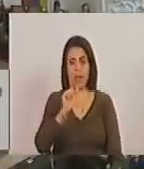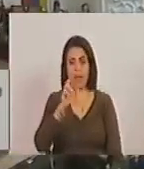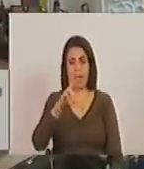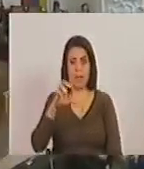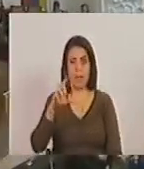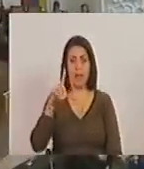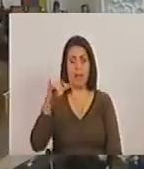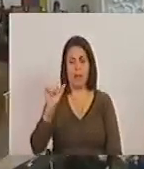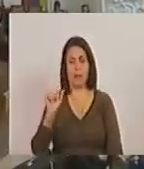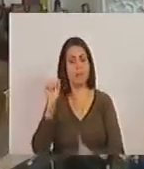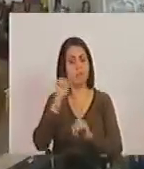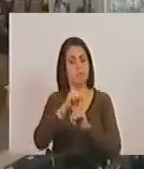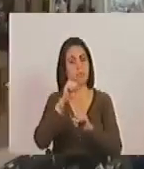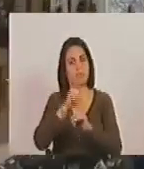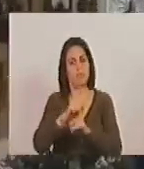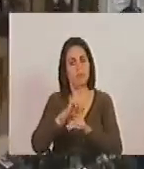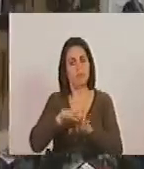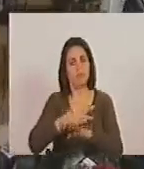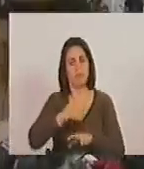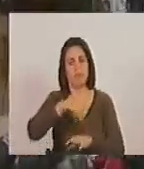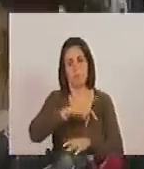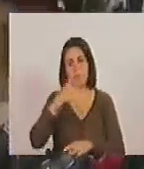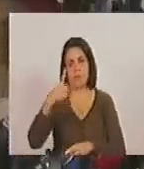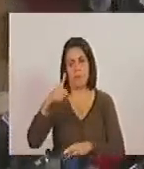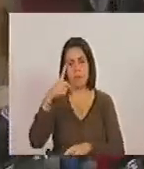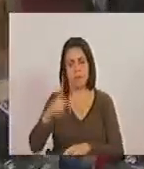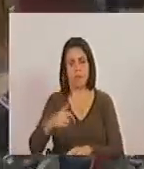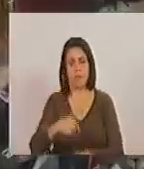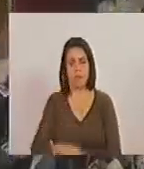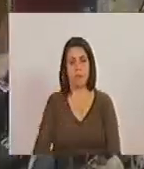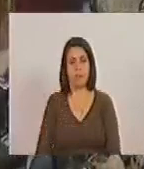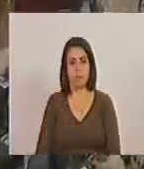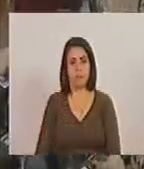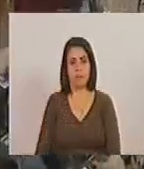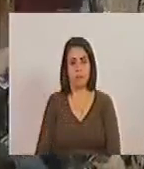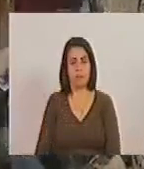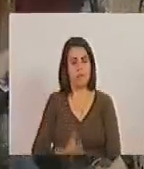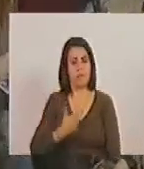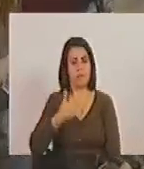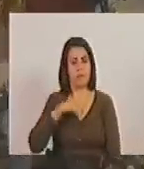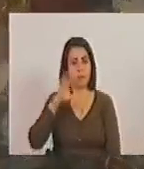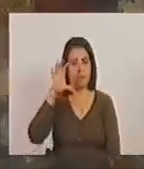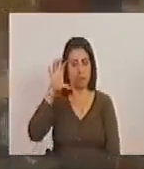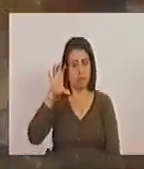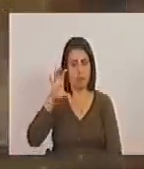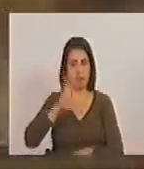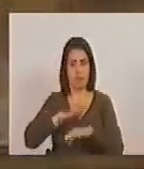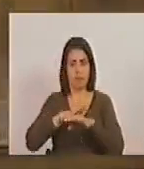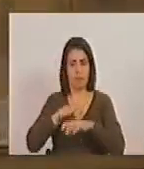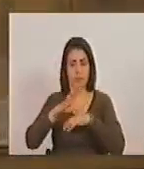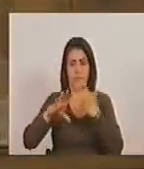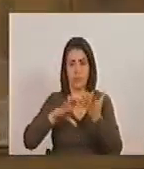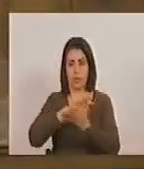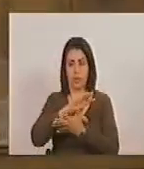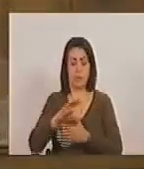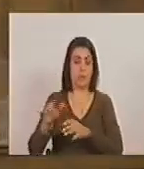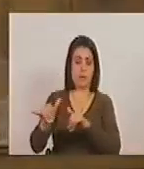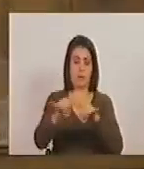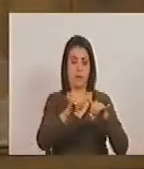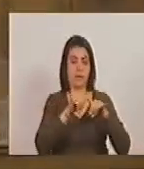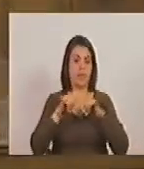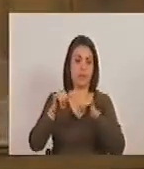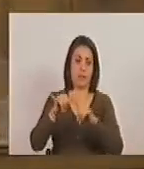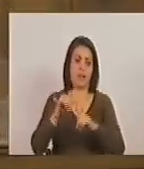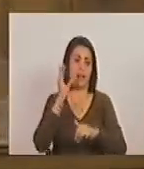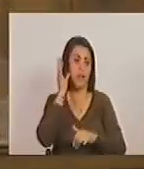Laya: lucharemos por nuestro derecho y los de nuestra patria, porque el problema de la igualdad